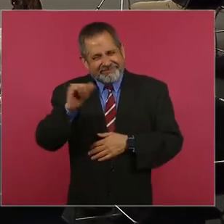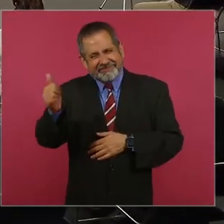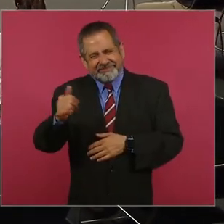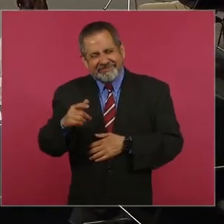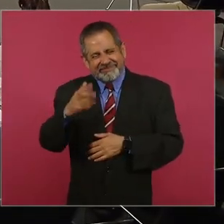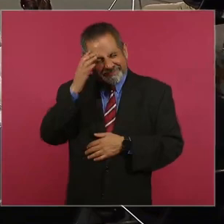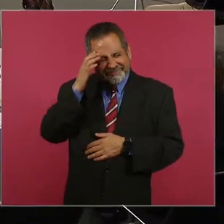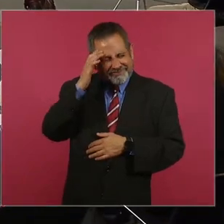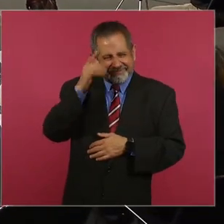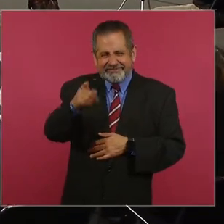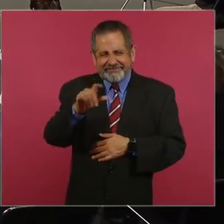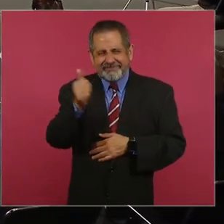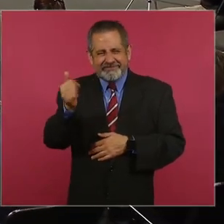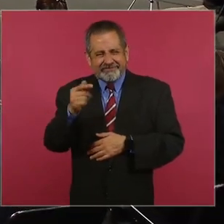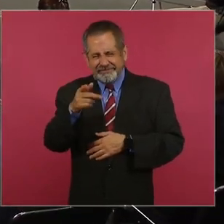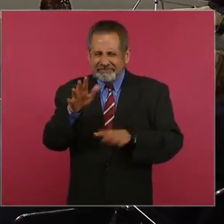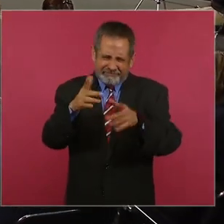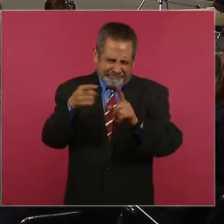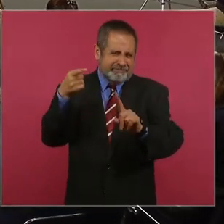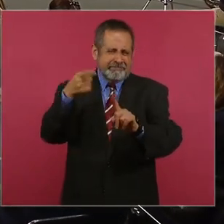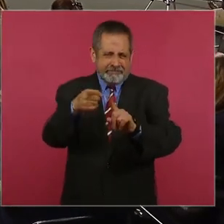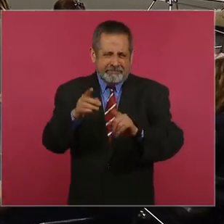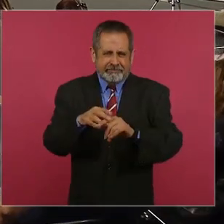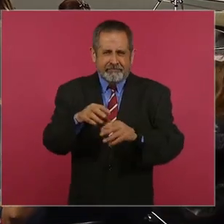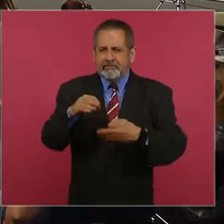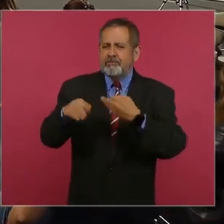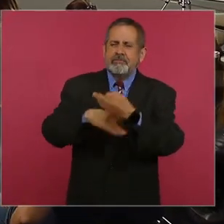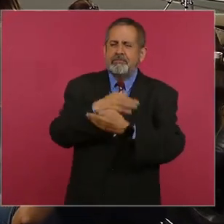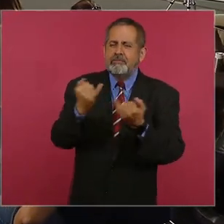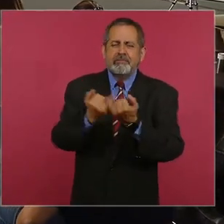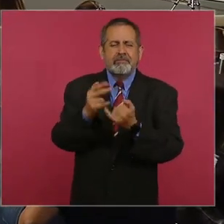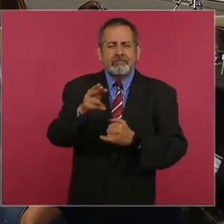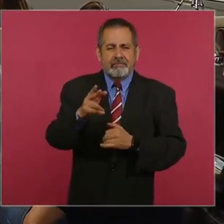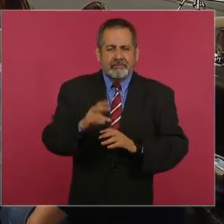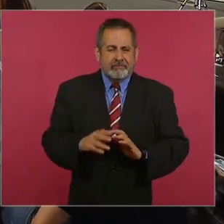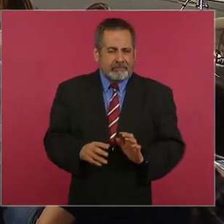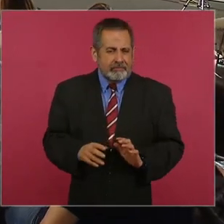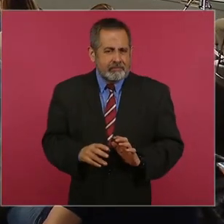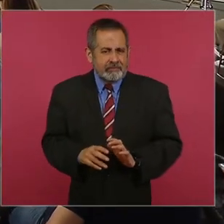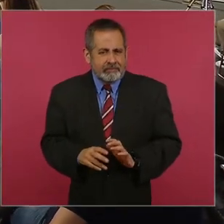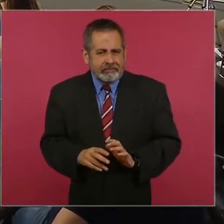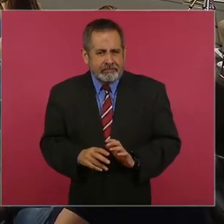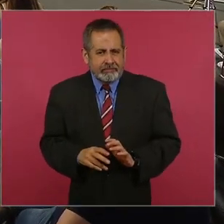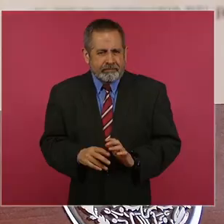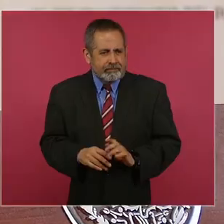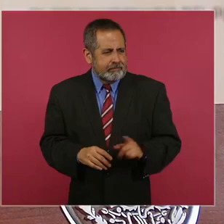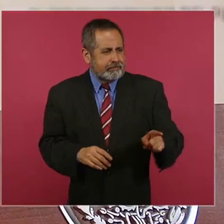ese en ese sentido pero todos son iguales o sea no das tu brazo a torcer